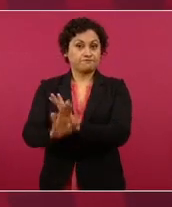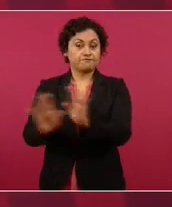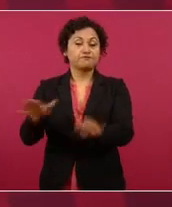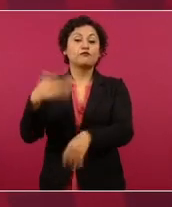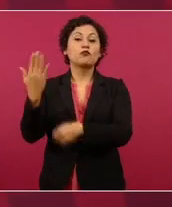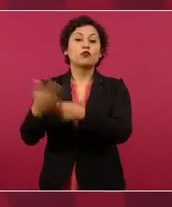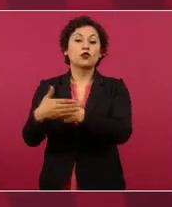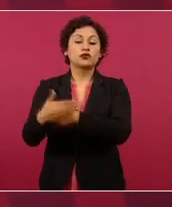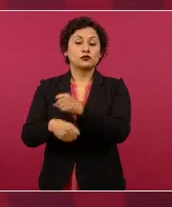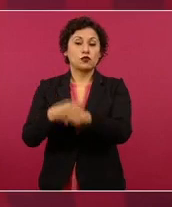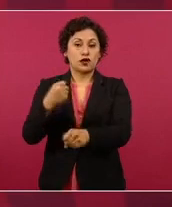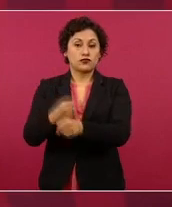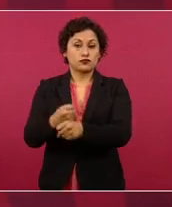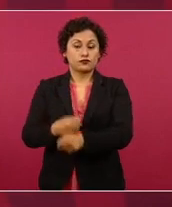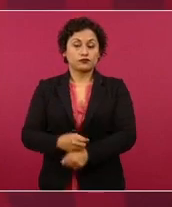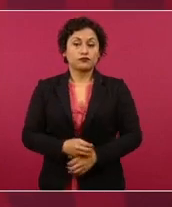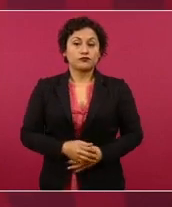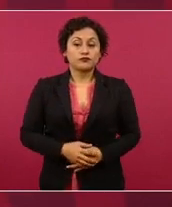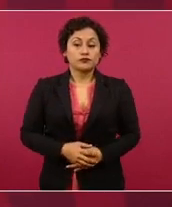próximo.